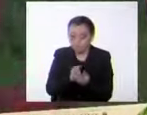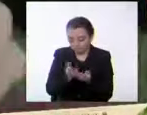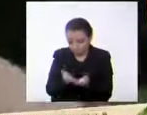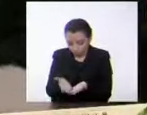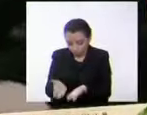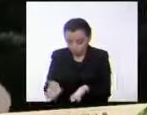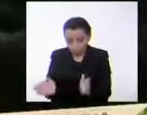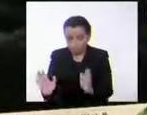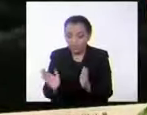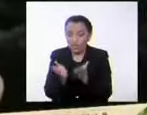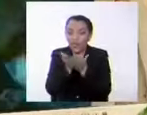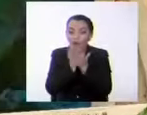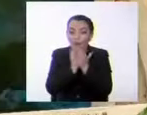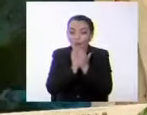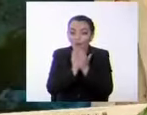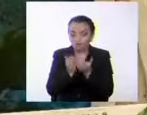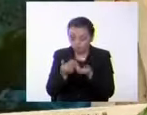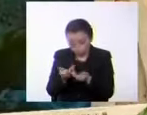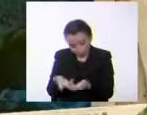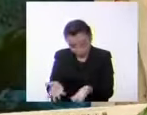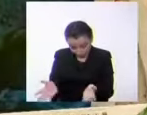devolver.